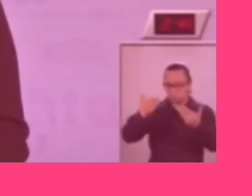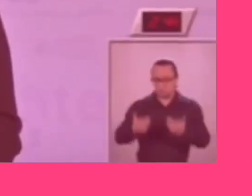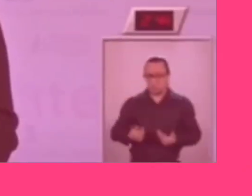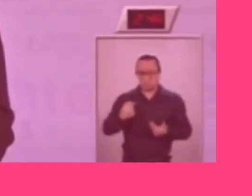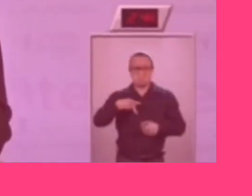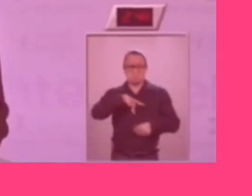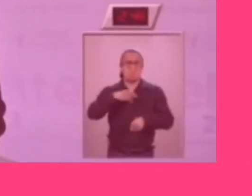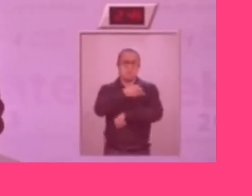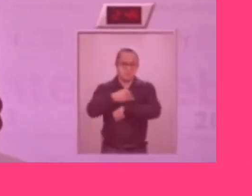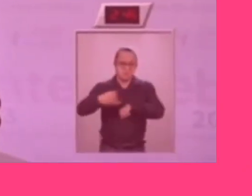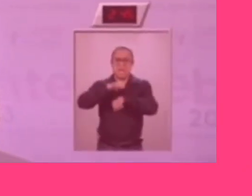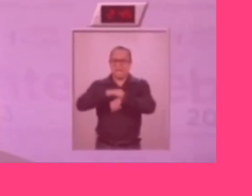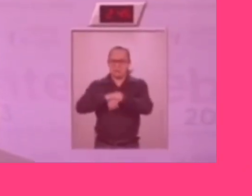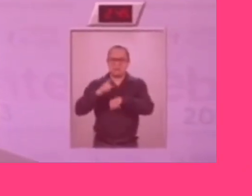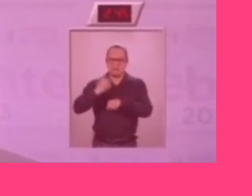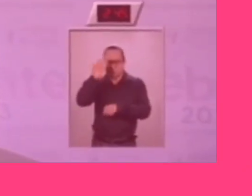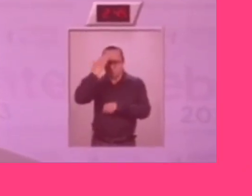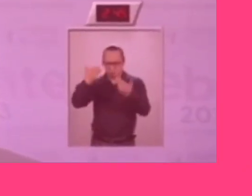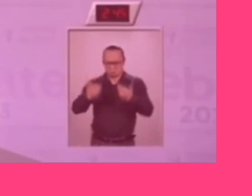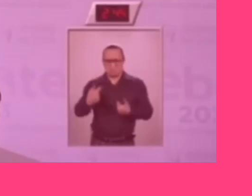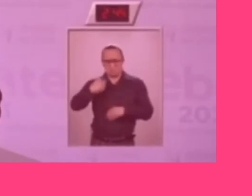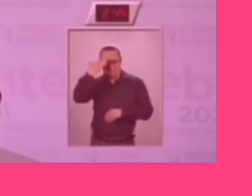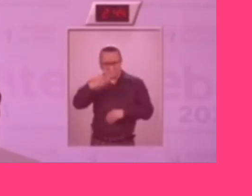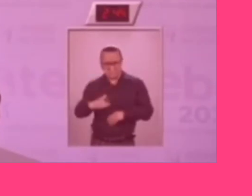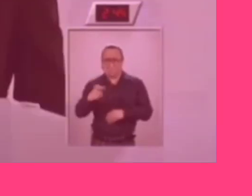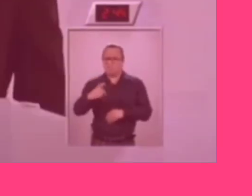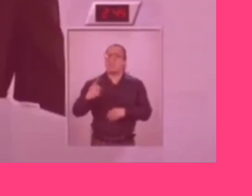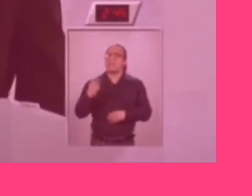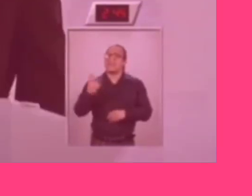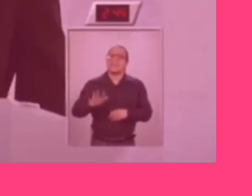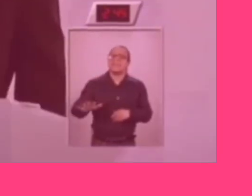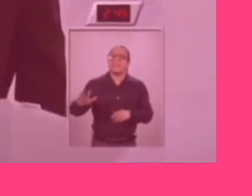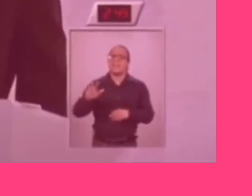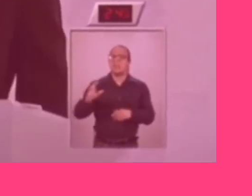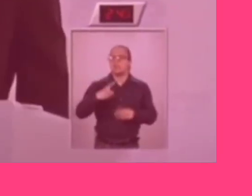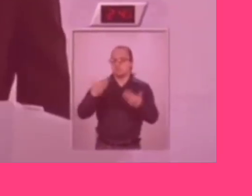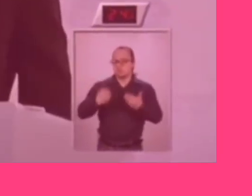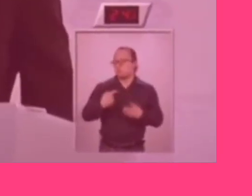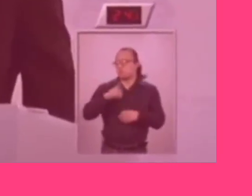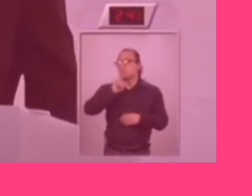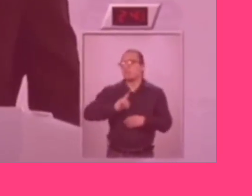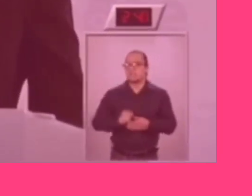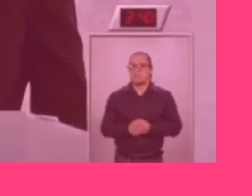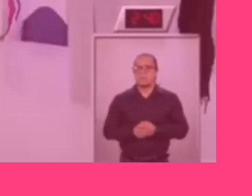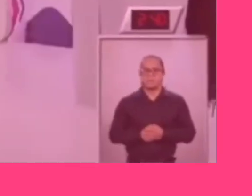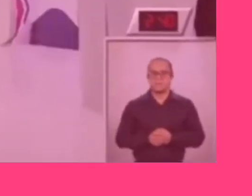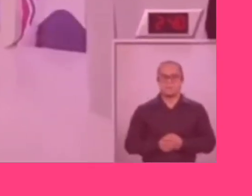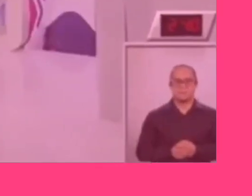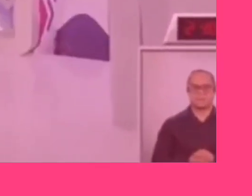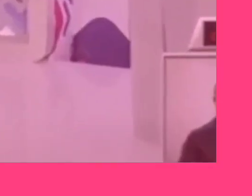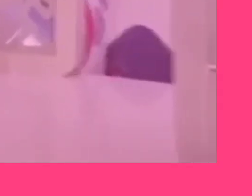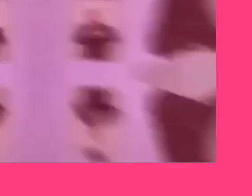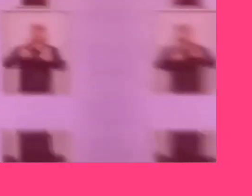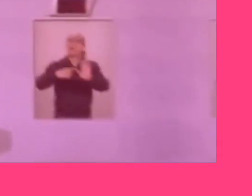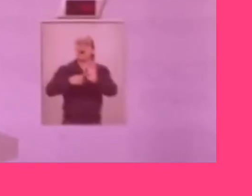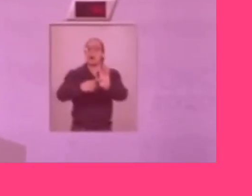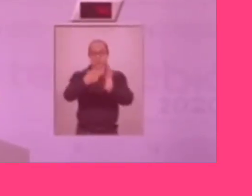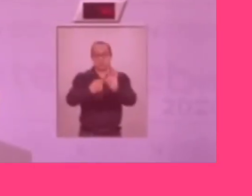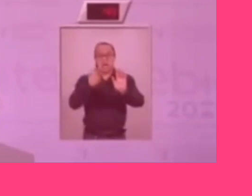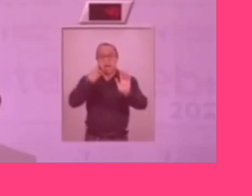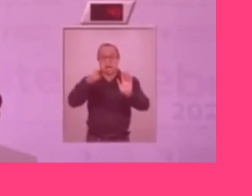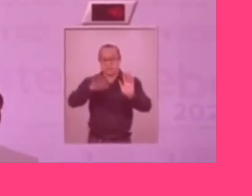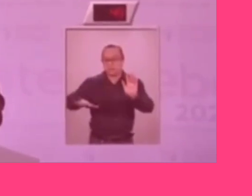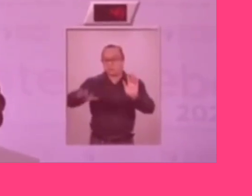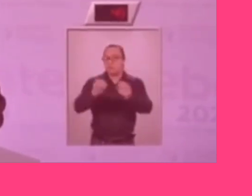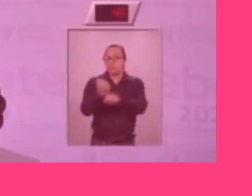Y mis amigos que me conocen saben quién es Delfina Gómez. Pero esto fue un fallo del tribunal. Esto no es una cosa mediática. Si lo que